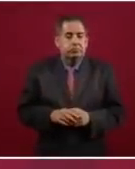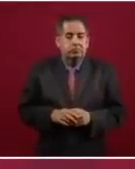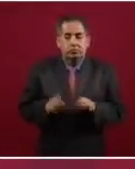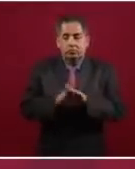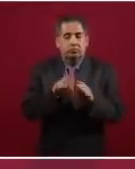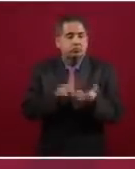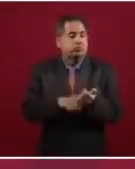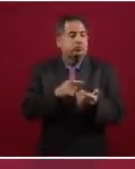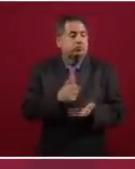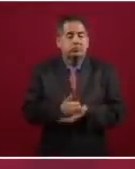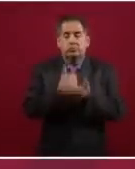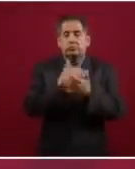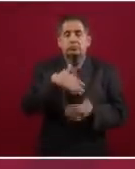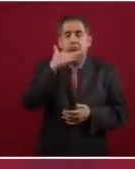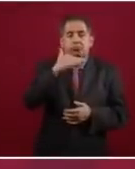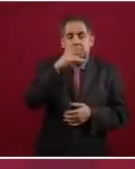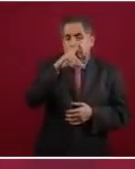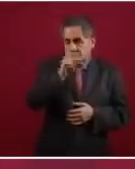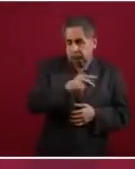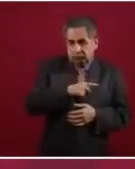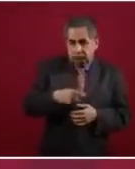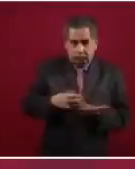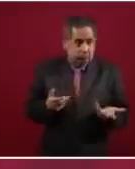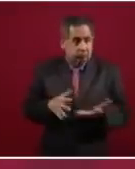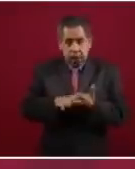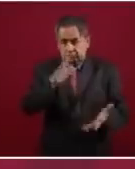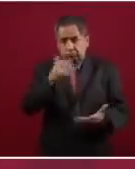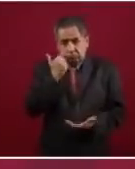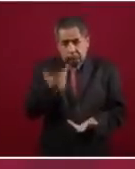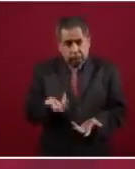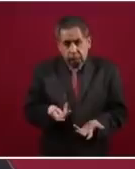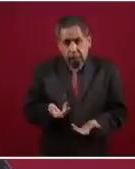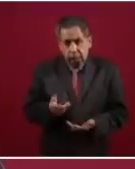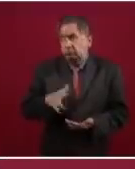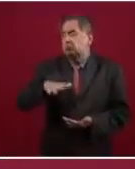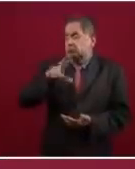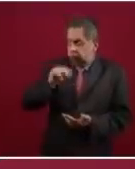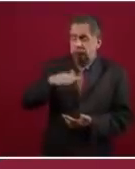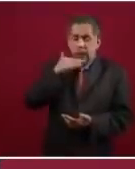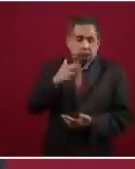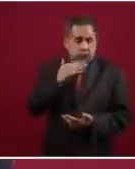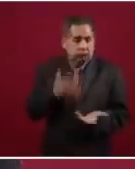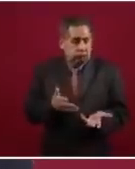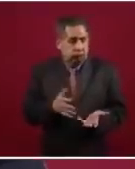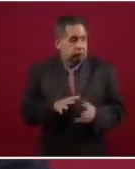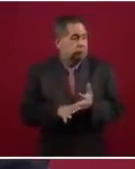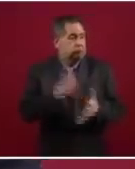haya corrupción. La mayoría de los empresarios de México está